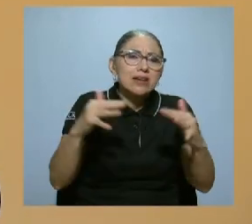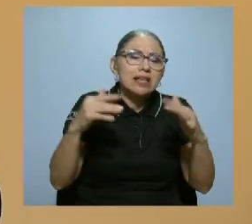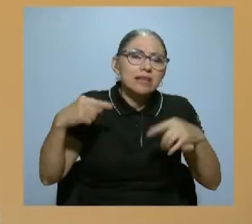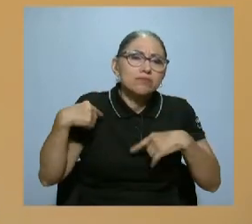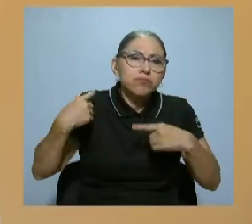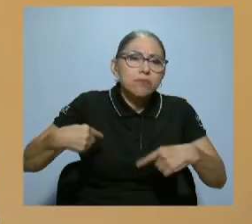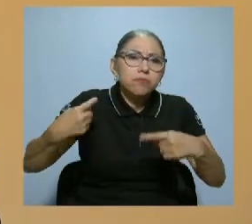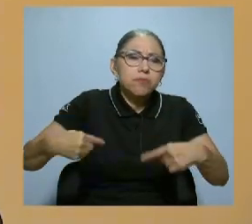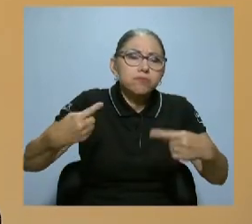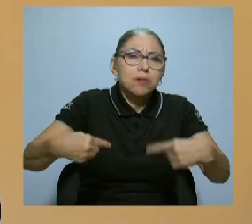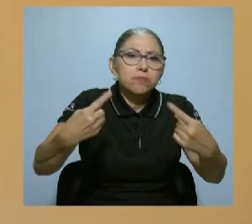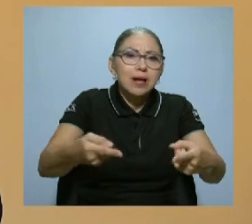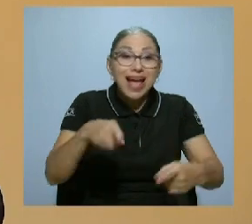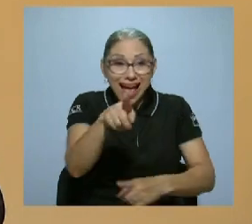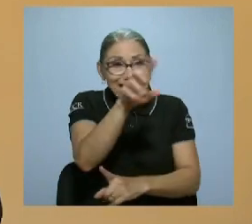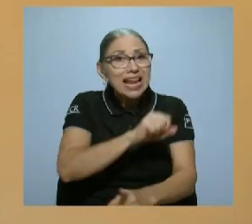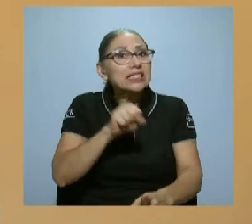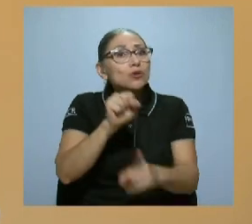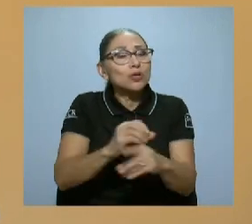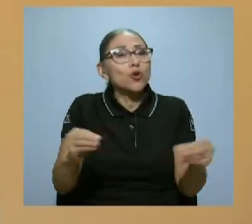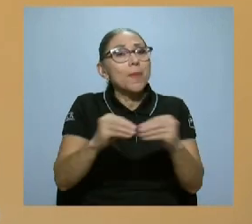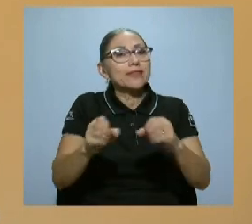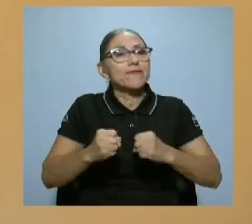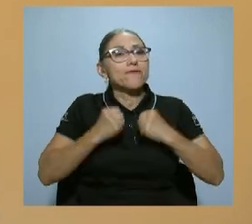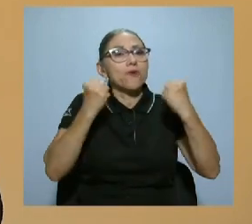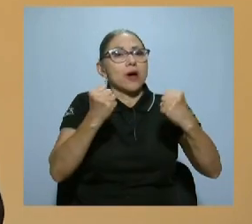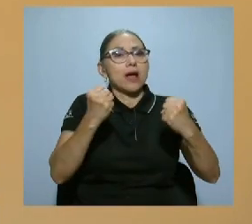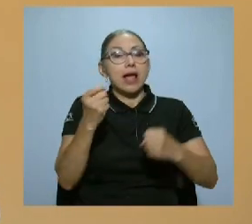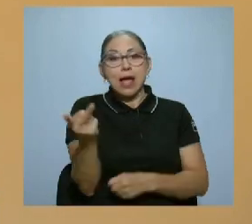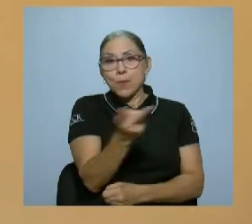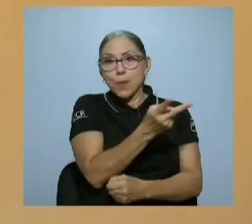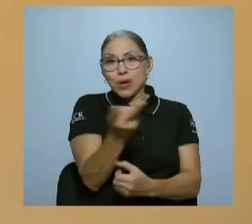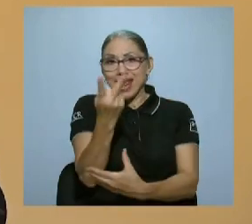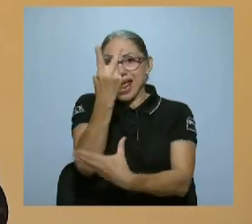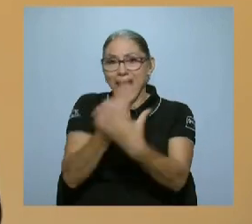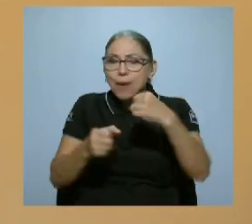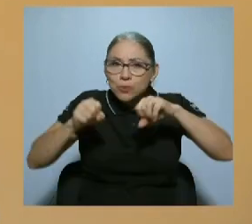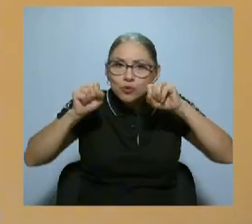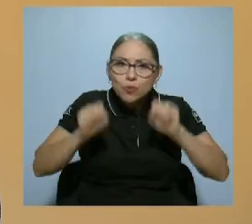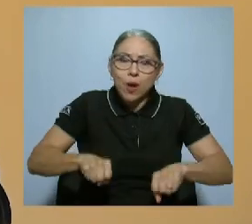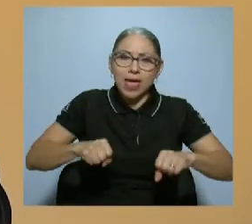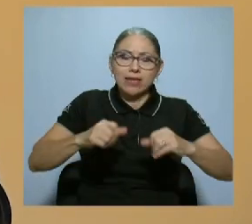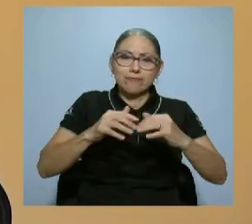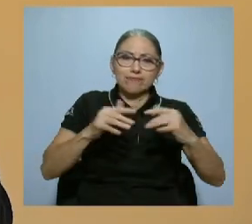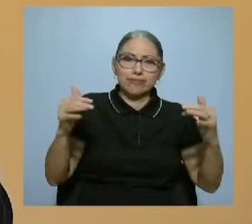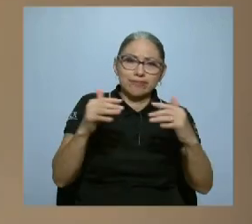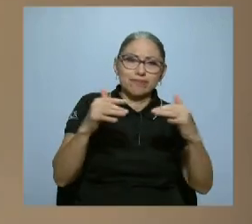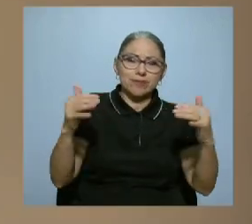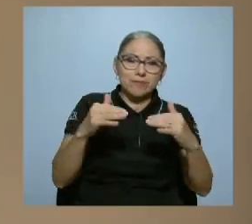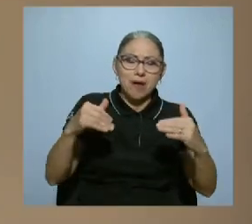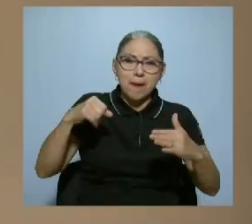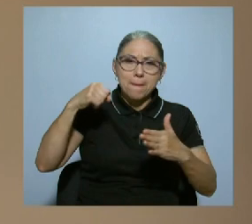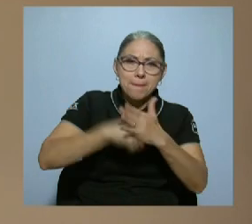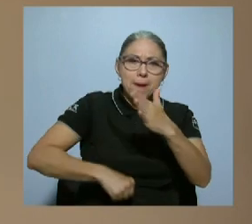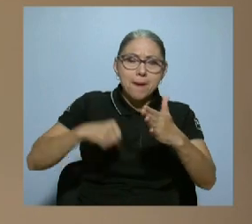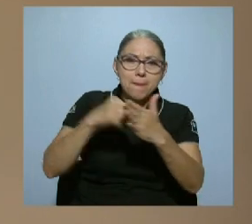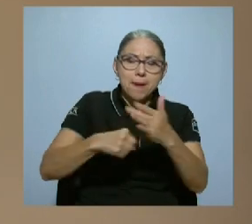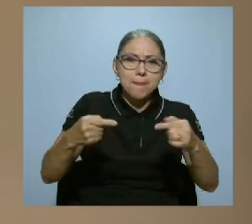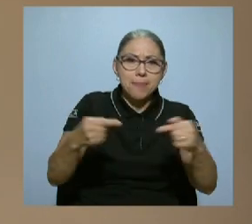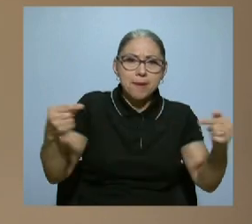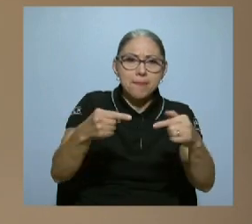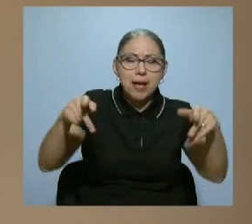Ahí la situación es caliente porque ambos tienen capacidad de luchar, ambos tienen una población que está dispuesta a